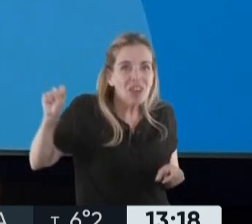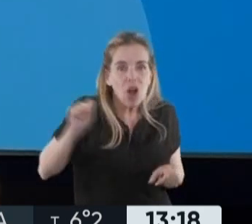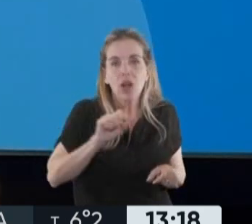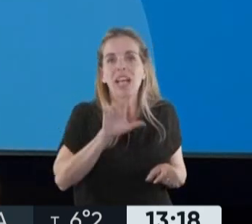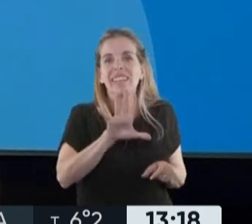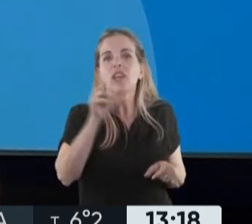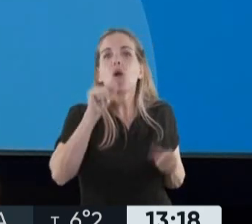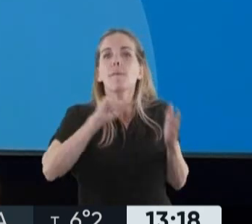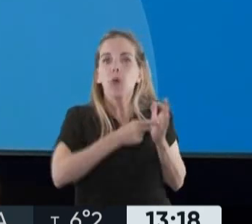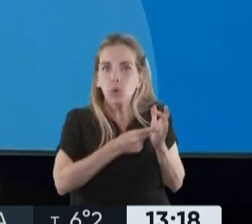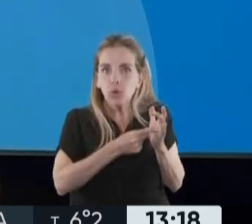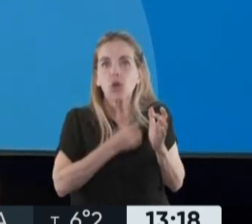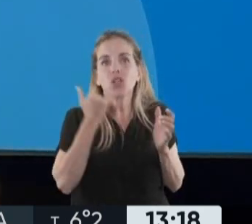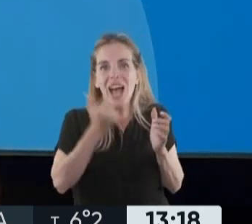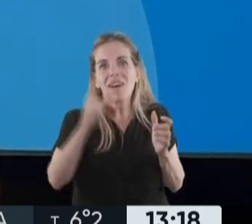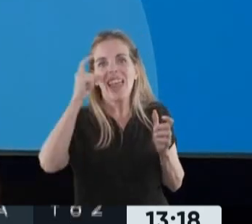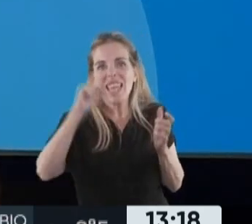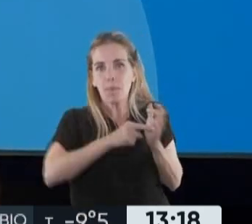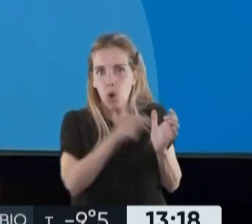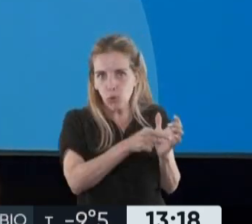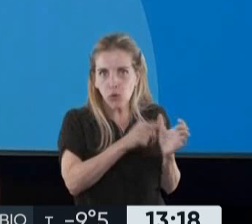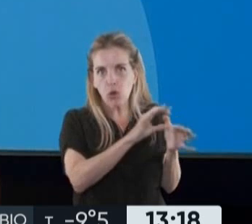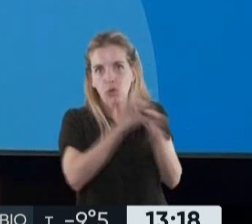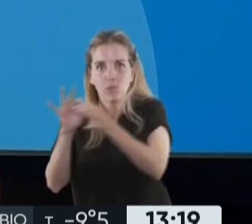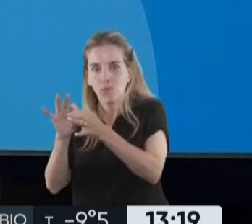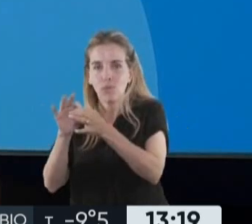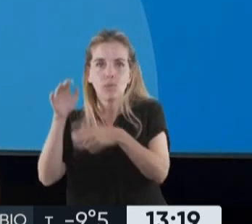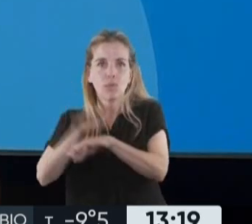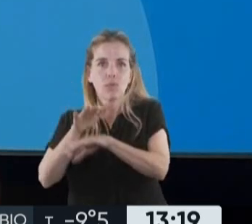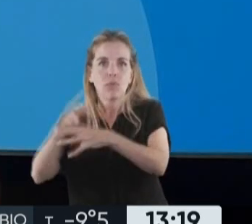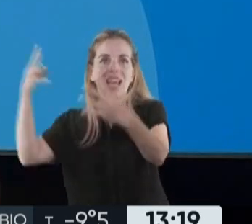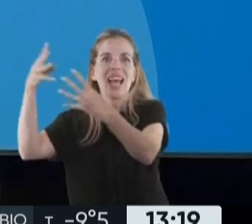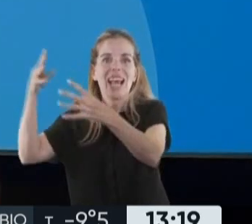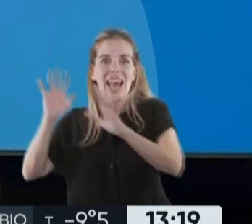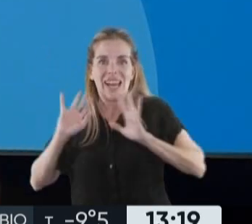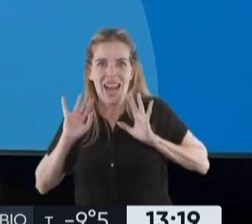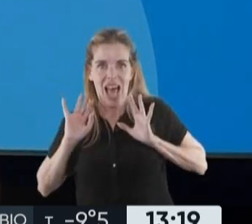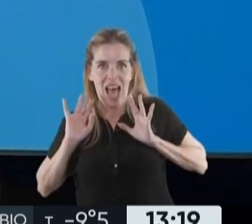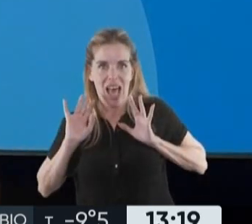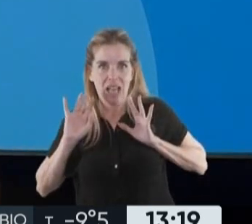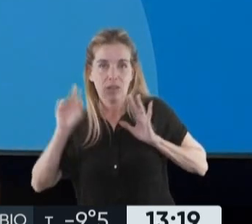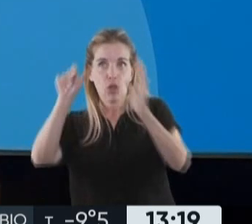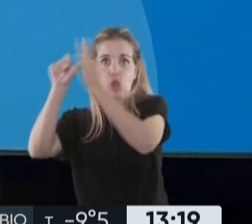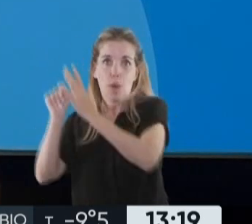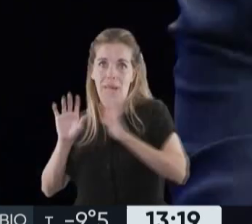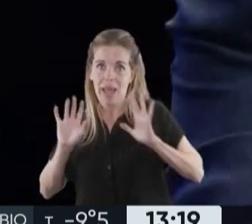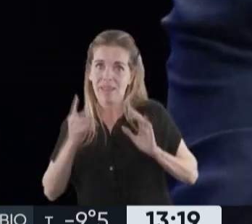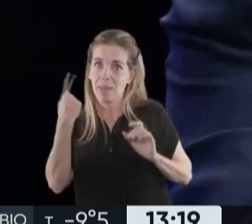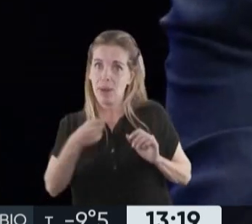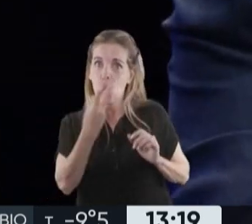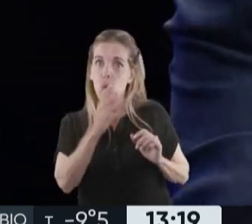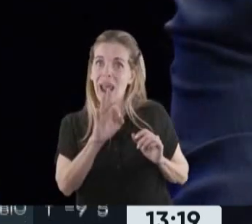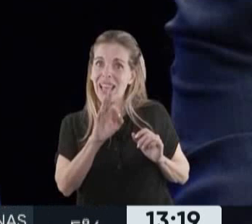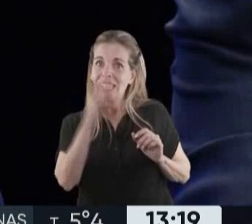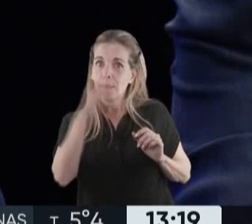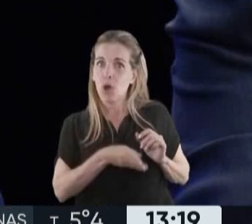que ver con la guerra y el contexto internacional. Pero hay 40 que son